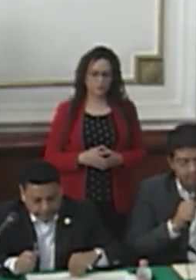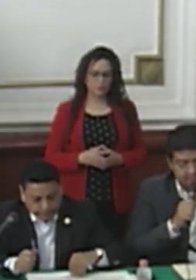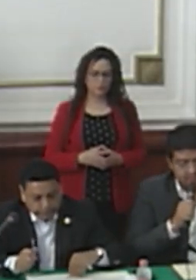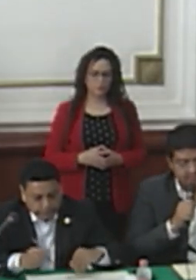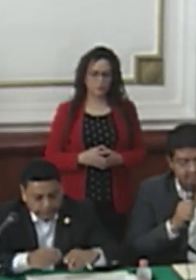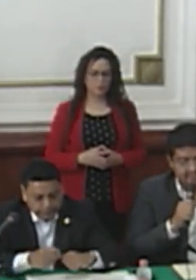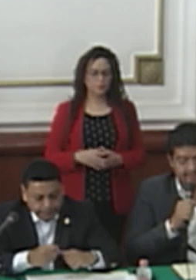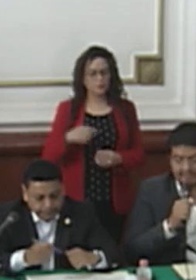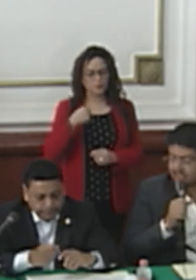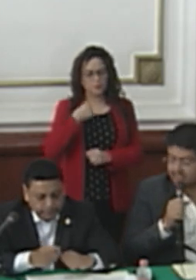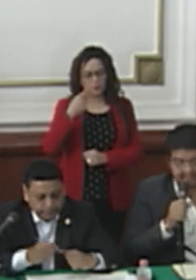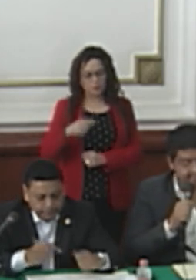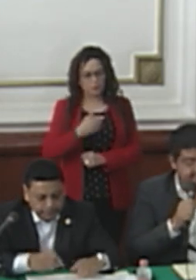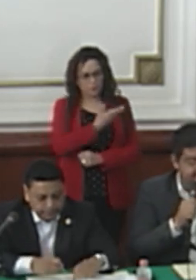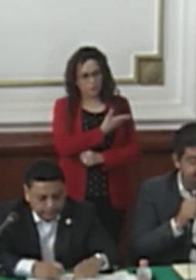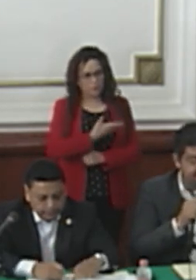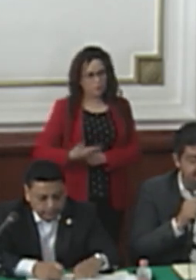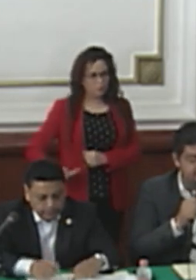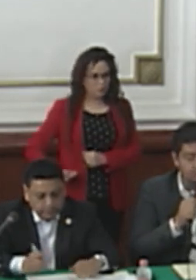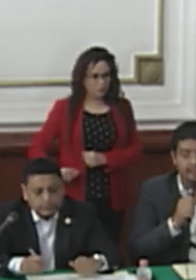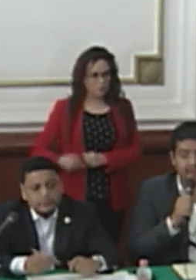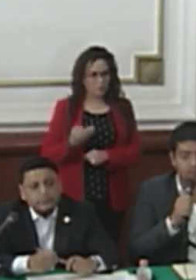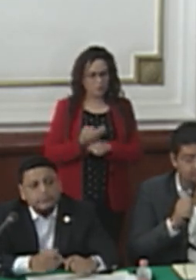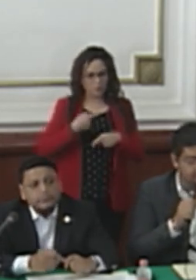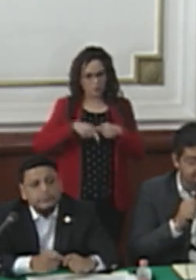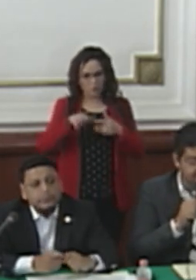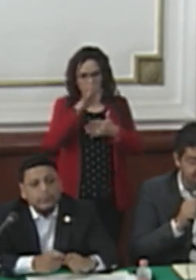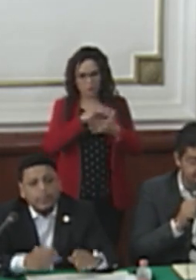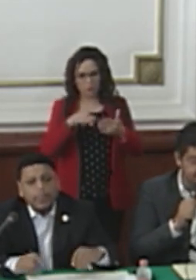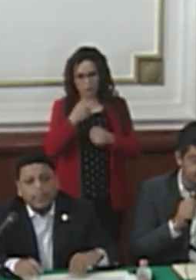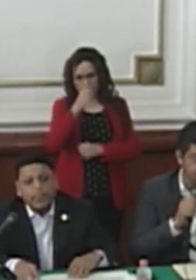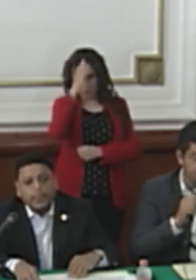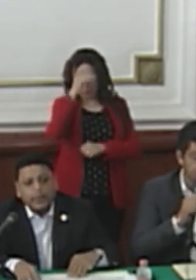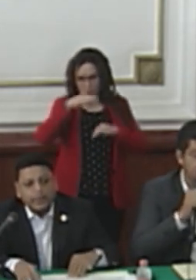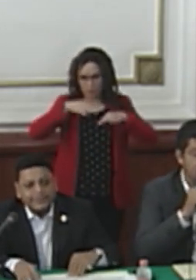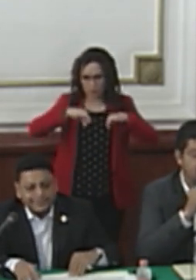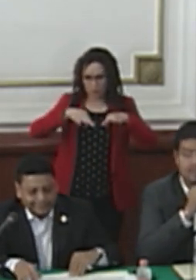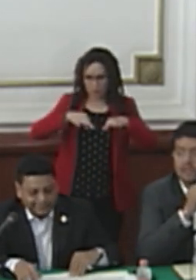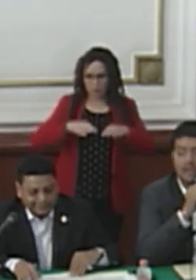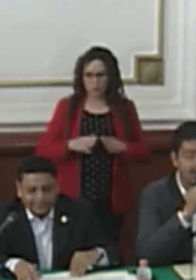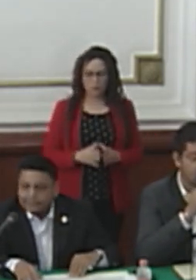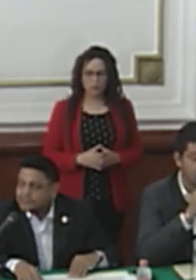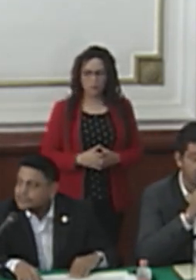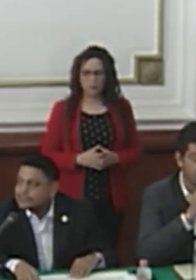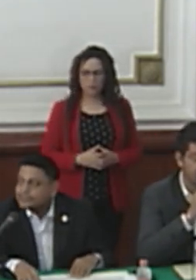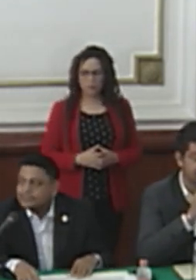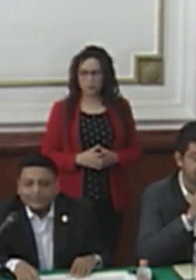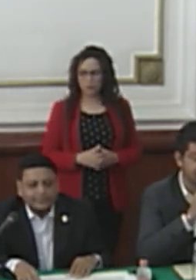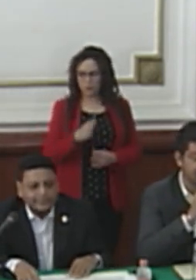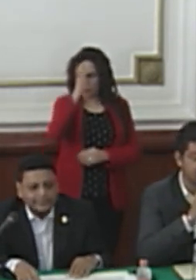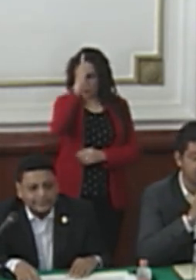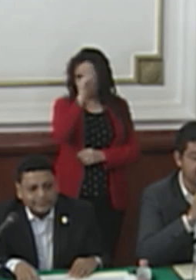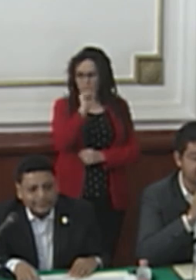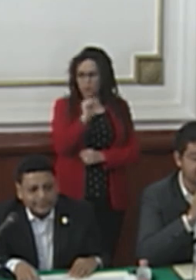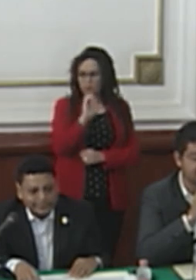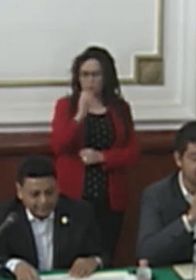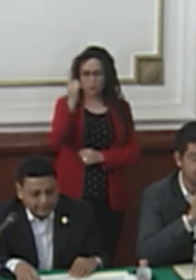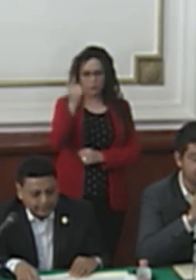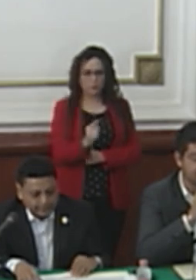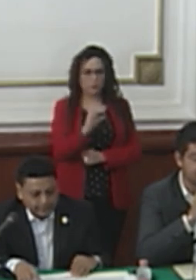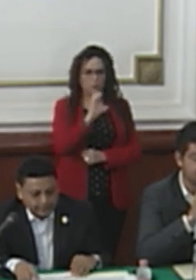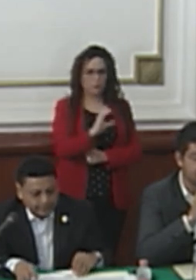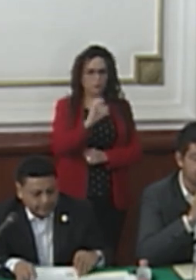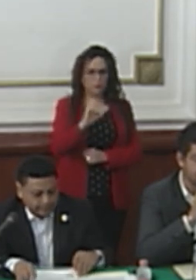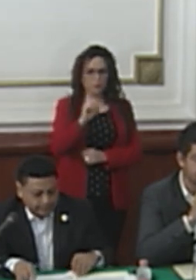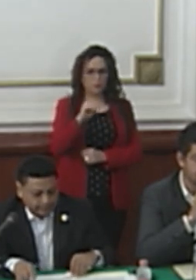Por instrucciones de la Presidencia, se dará lectura del acuerdo referido. Acuerdo AC diagonal